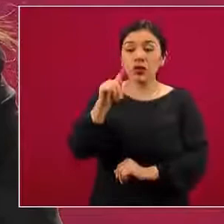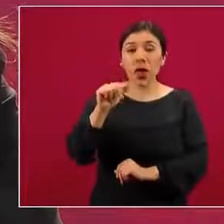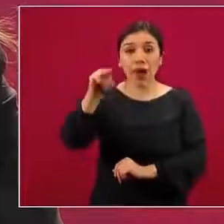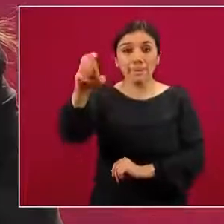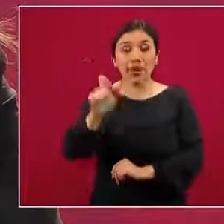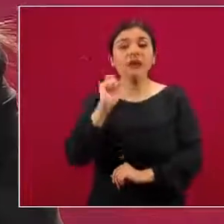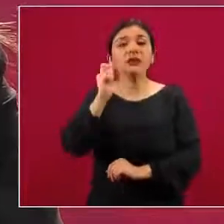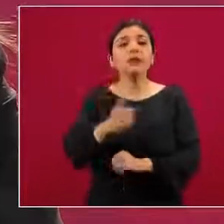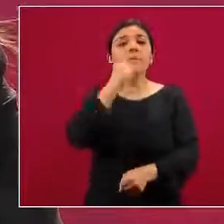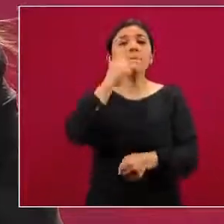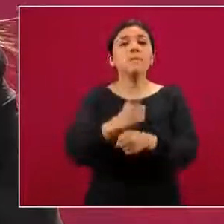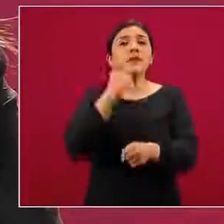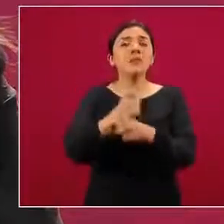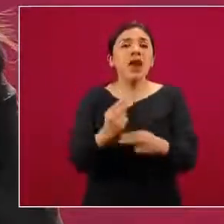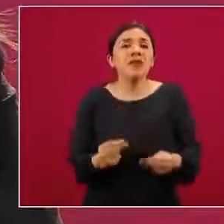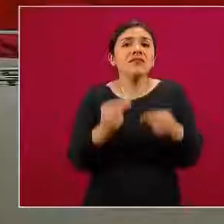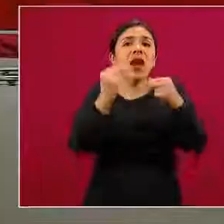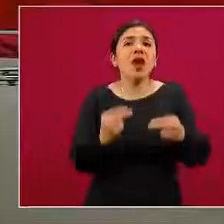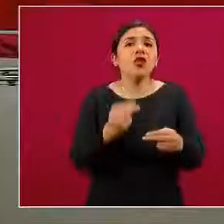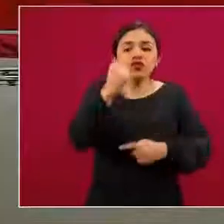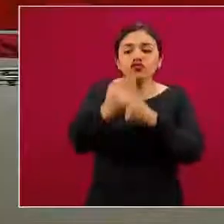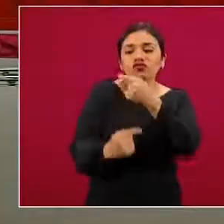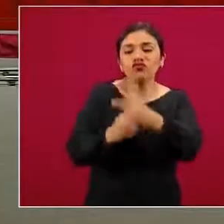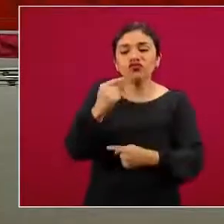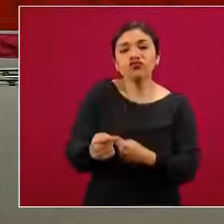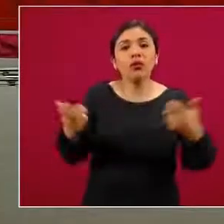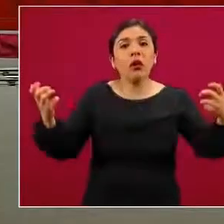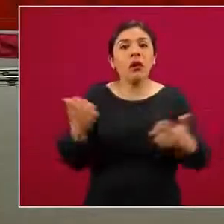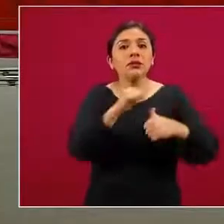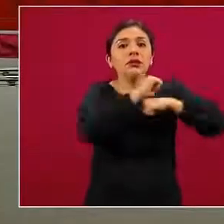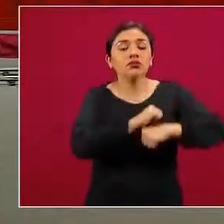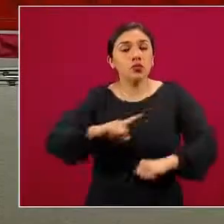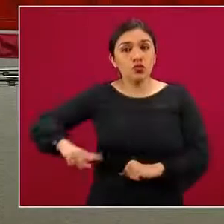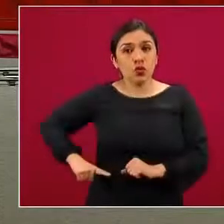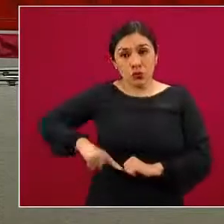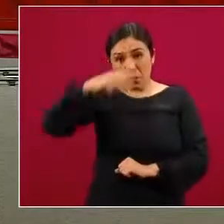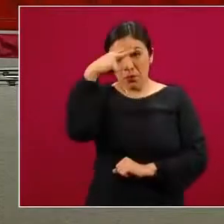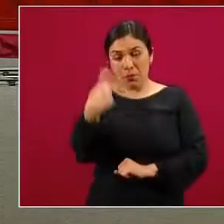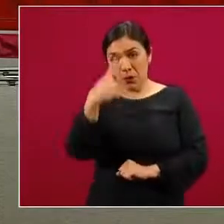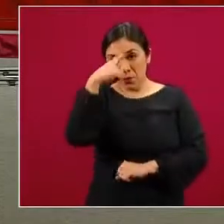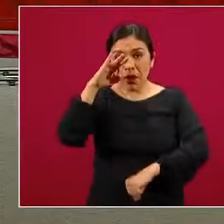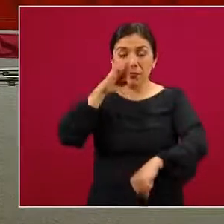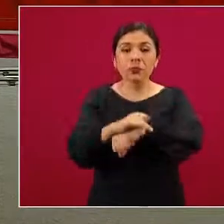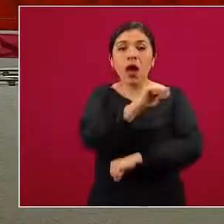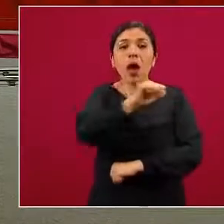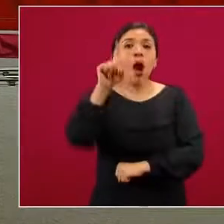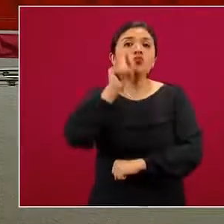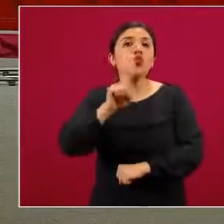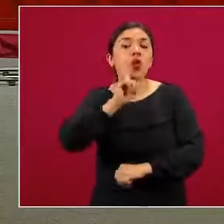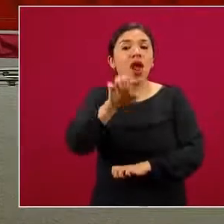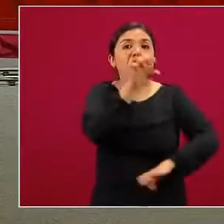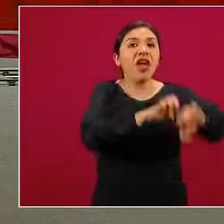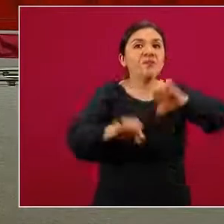la primera rueda de negocios que organiza el Gobierno de México para mujeres empresarias.